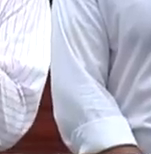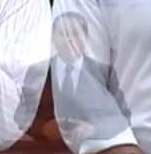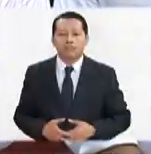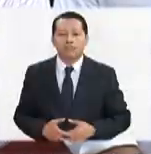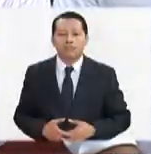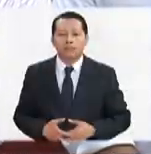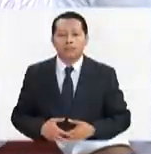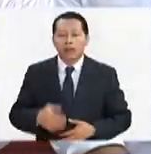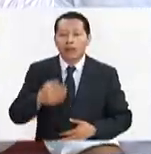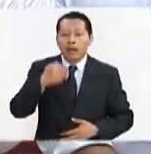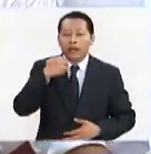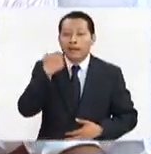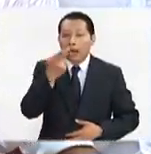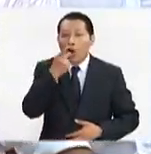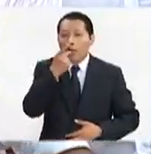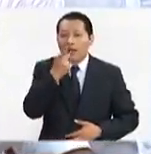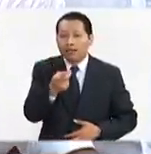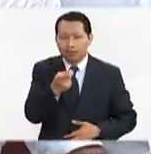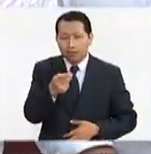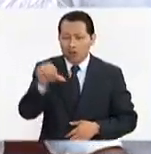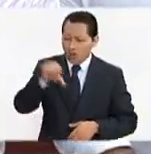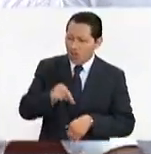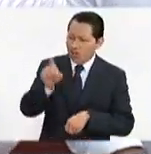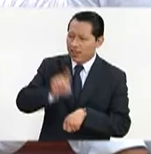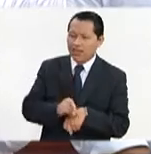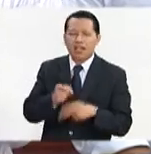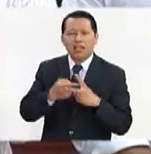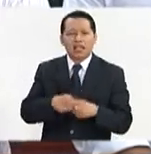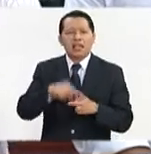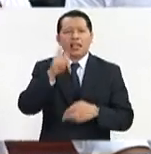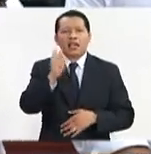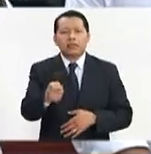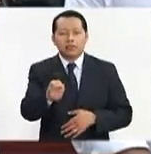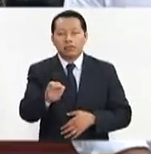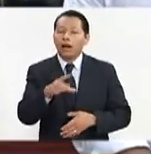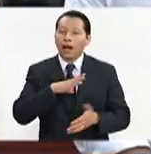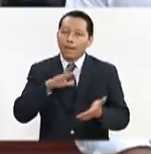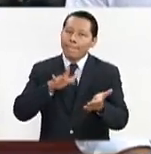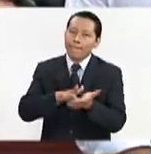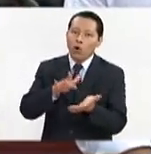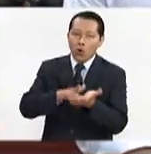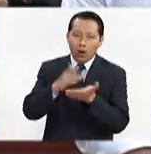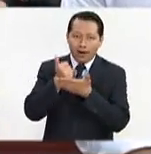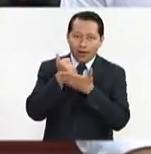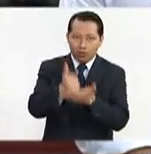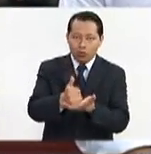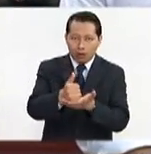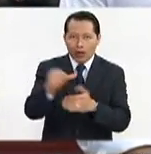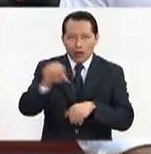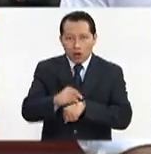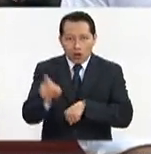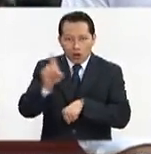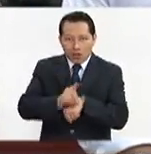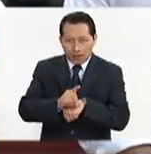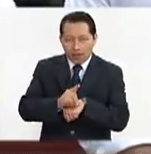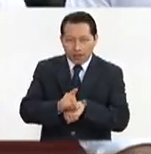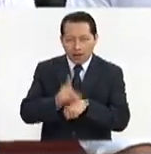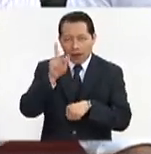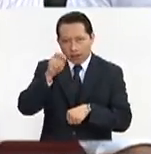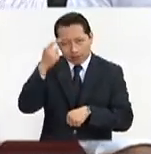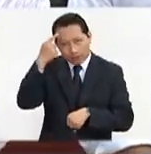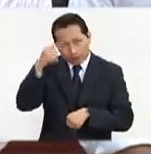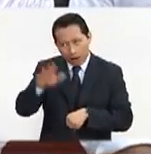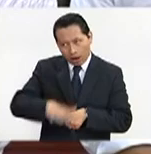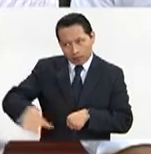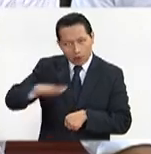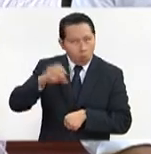Quiero decirles qué estamos arrancando el día de hoy. El apoyo y la ayuda que desde hoy estamos arrancando para el estado